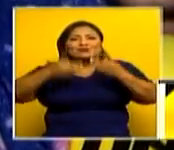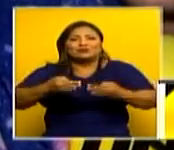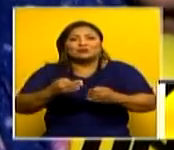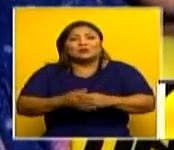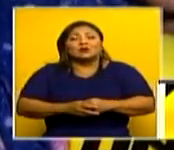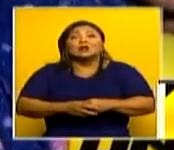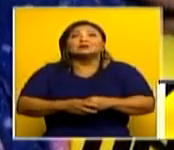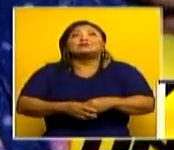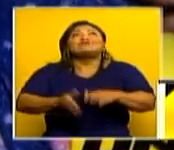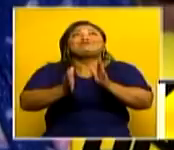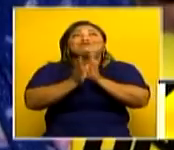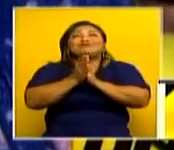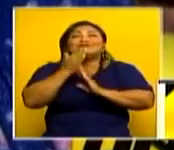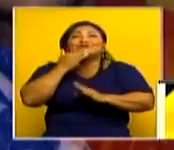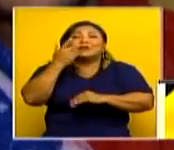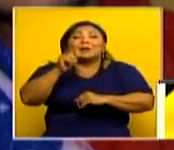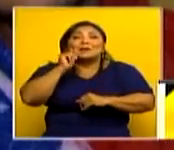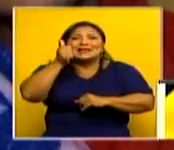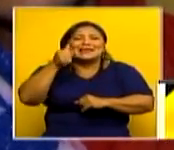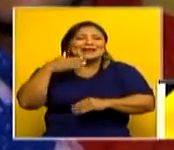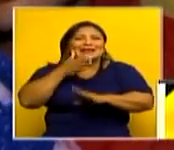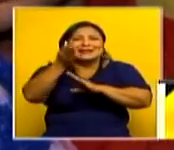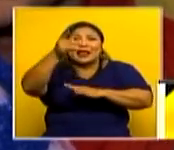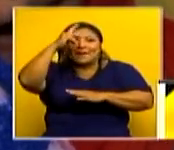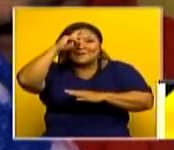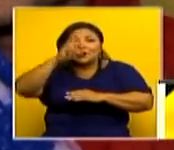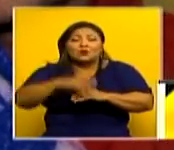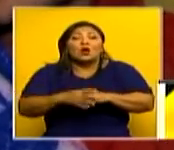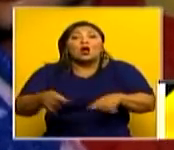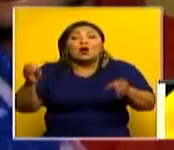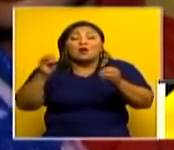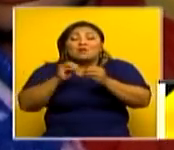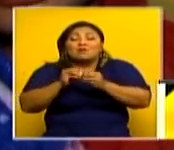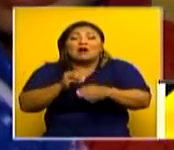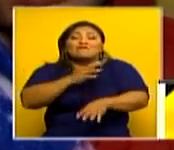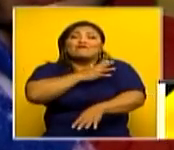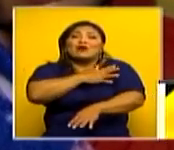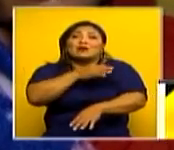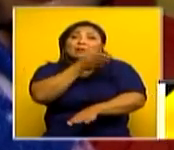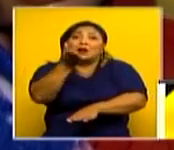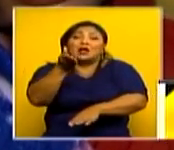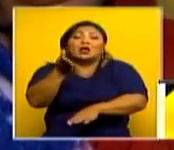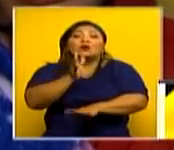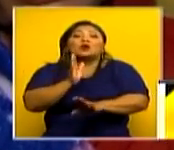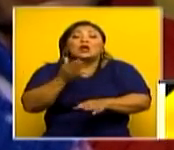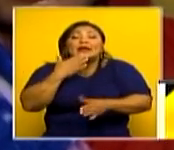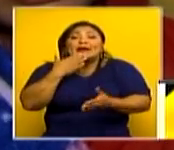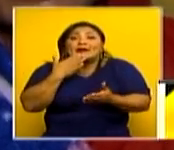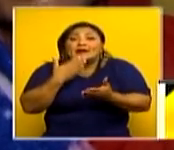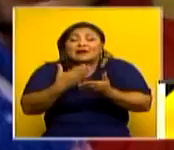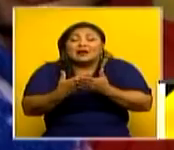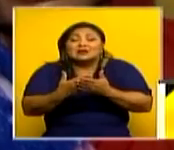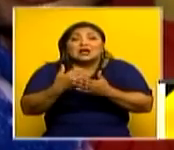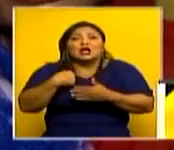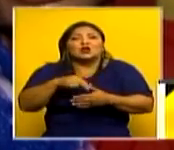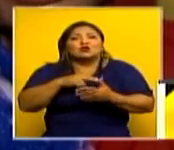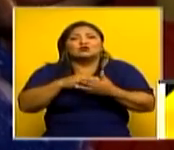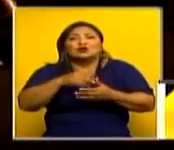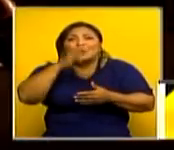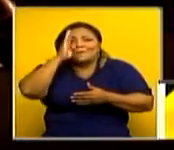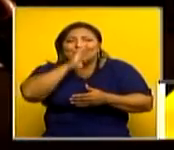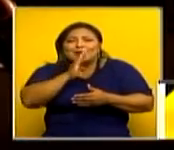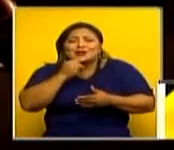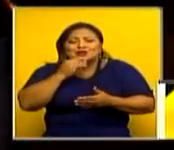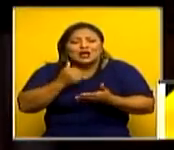quiere, con el favor de Dios, llegamos mañana a Perú. Yo creo que es más fuerte para ellos que están allá, porque nosotros, gracias a Dios, hemos recibido